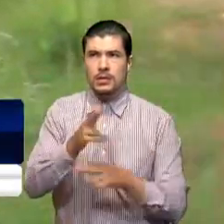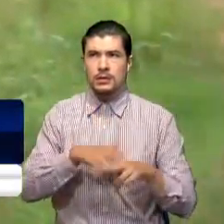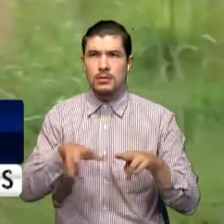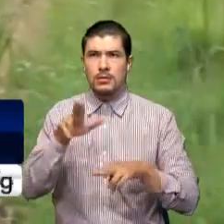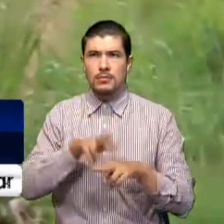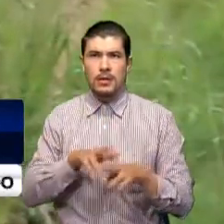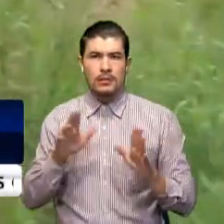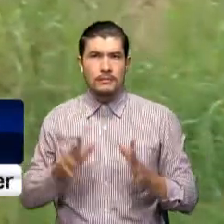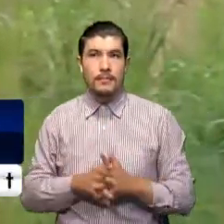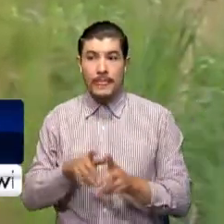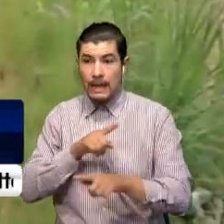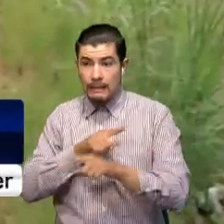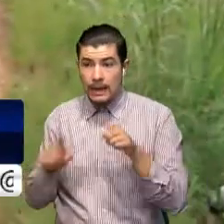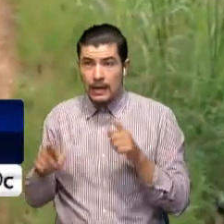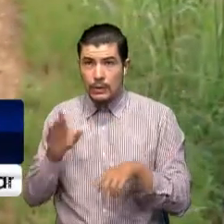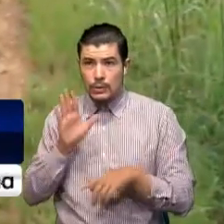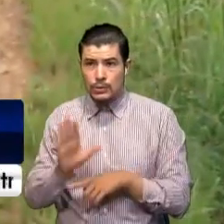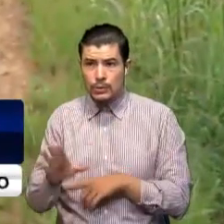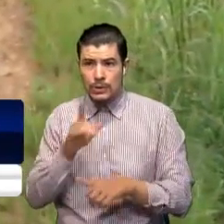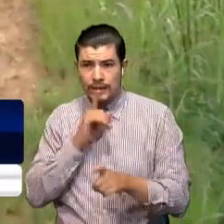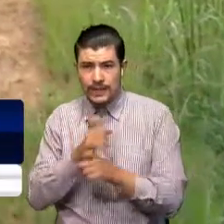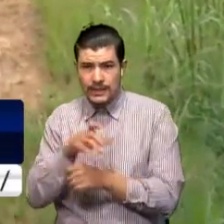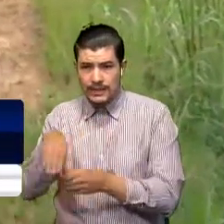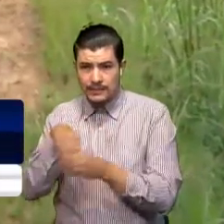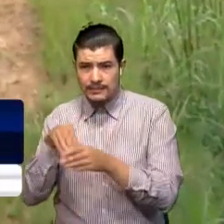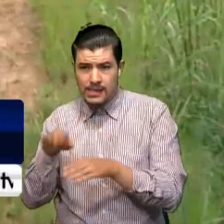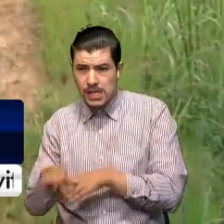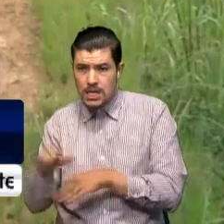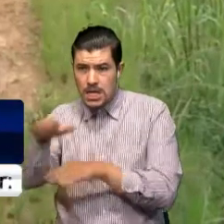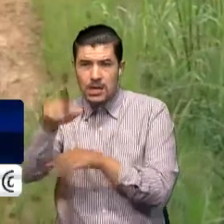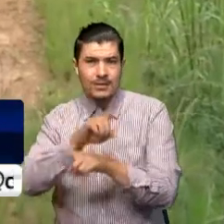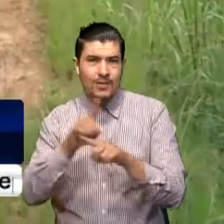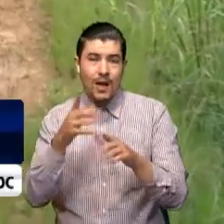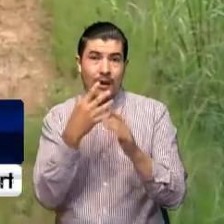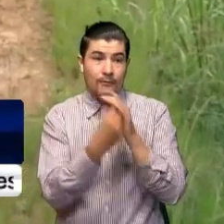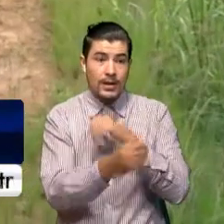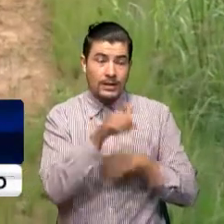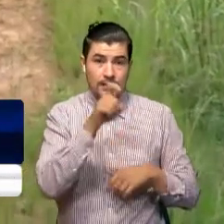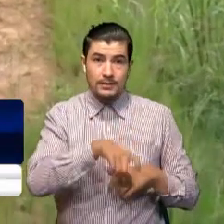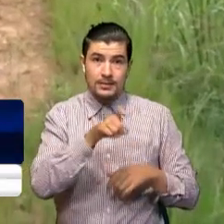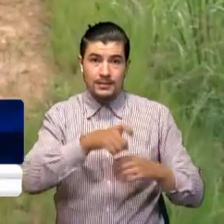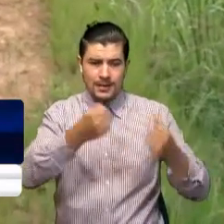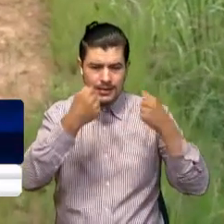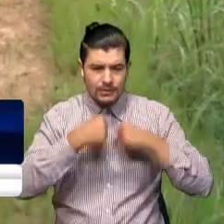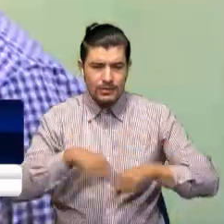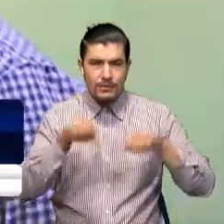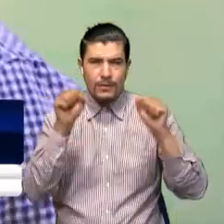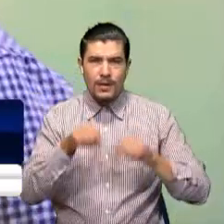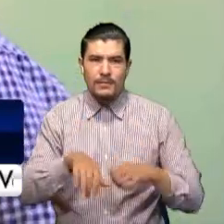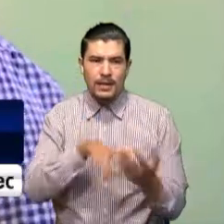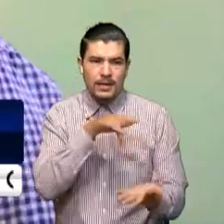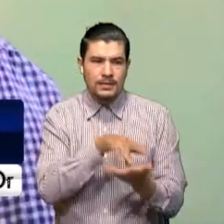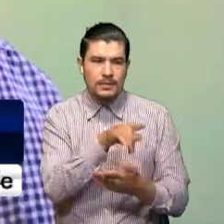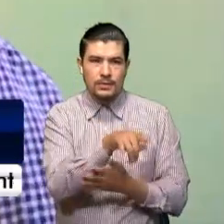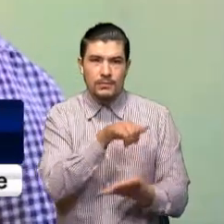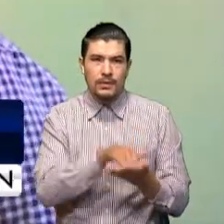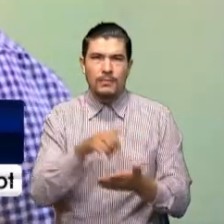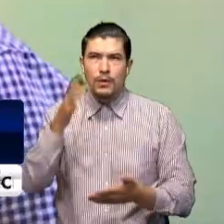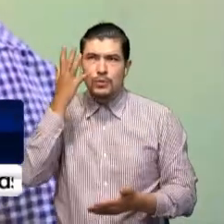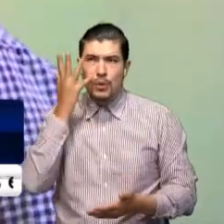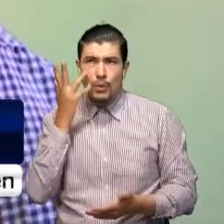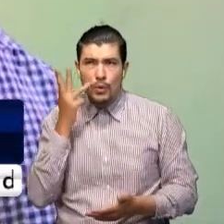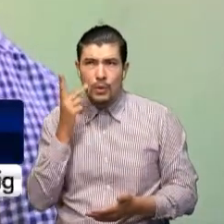pero las dificultades no son sólo dentro de la pista fuera de ellas se requiere de muchos esfuerzos para poder competir todos los días hay que